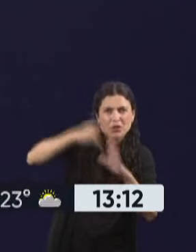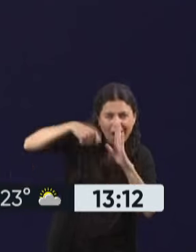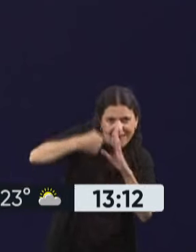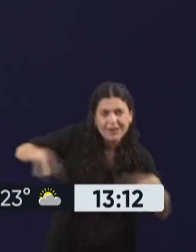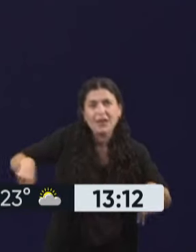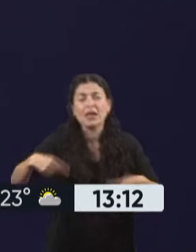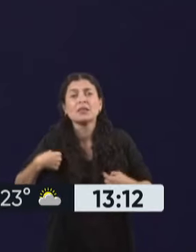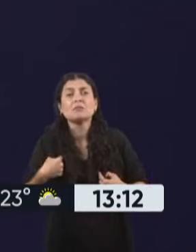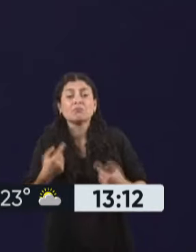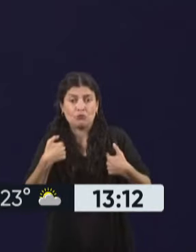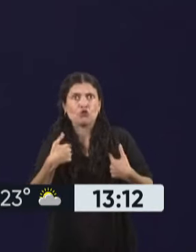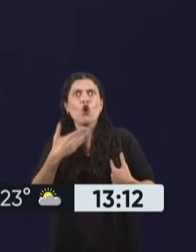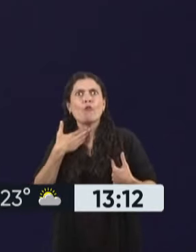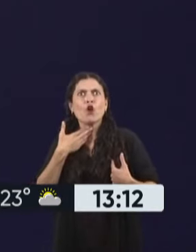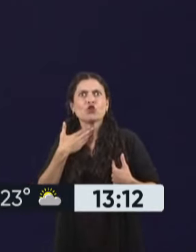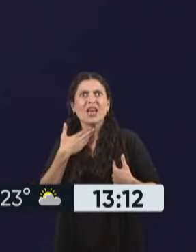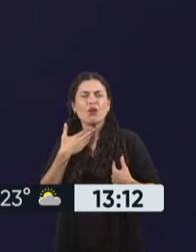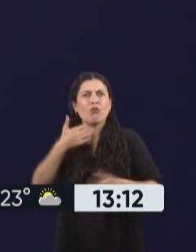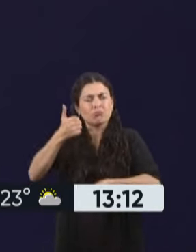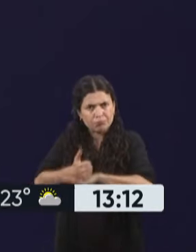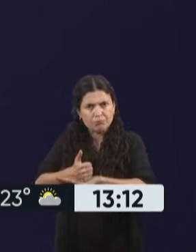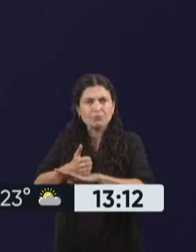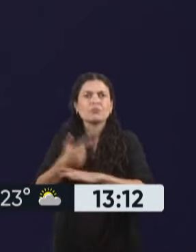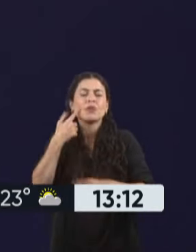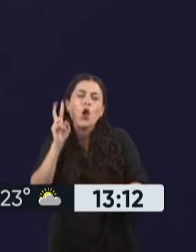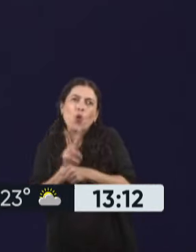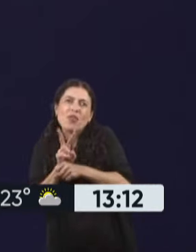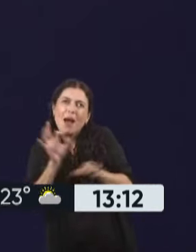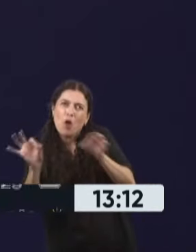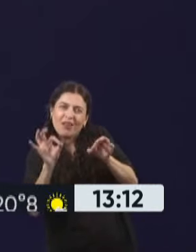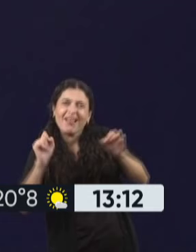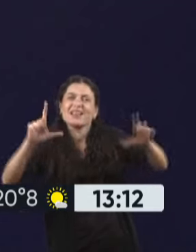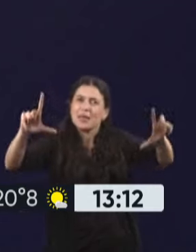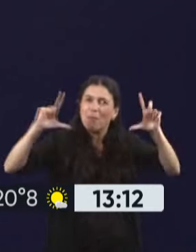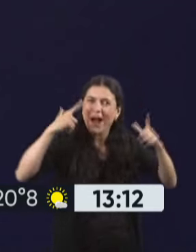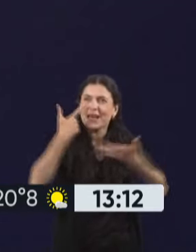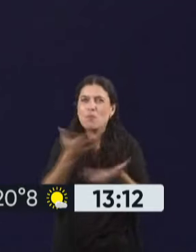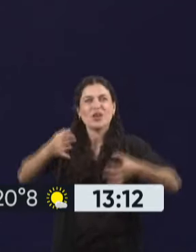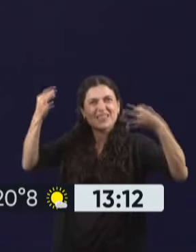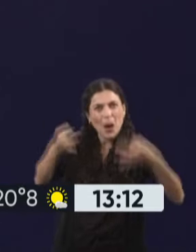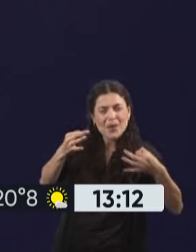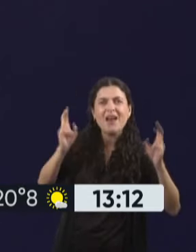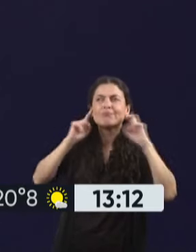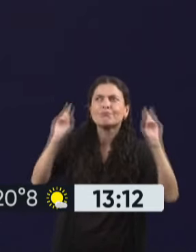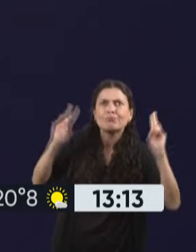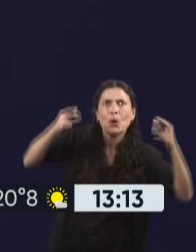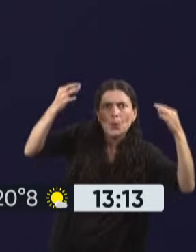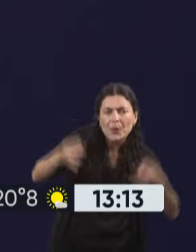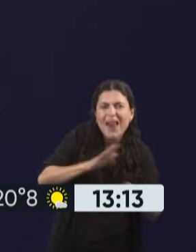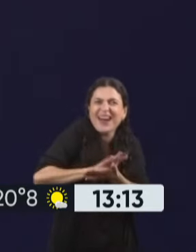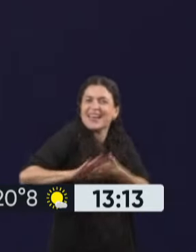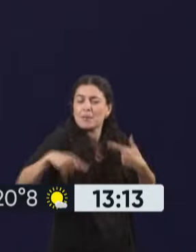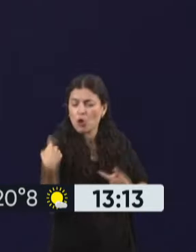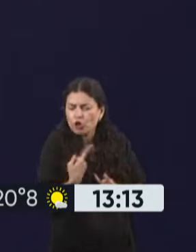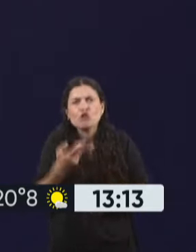que rodeamos al presidente cuidamos, no sé, la imagen, el sonido, diferentes cuestiones que hacen a que